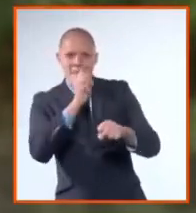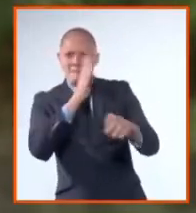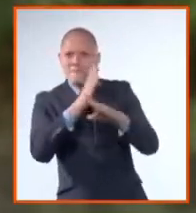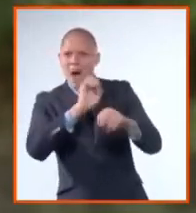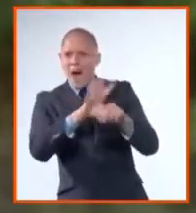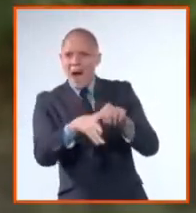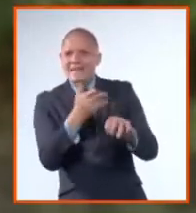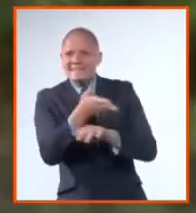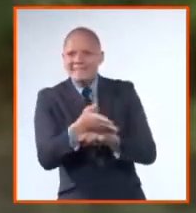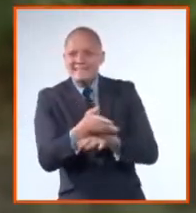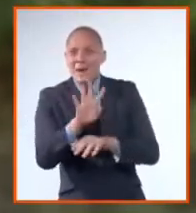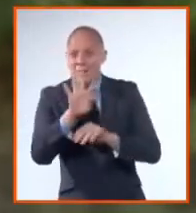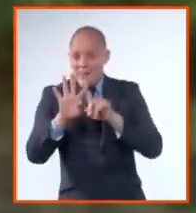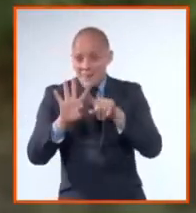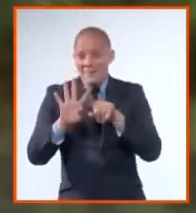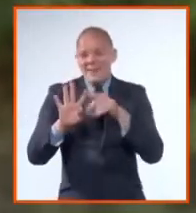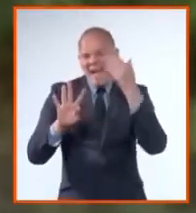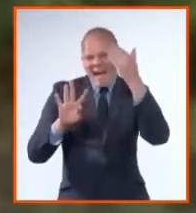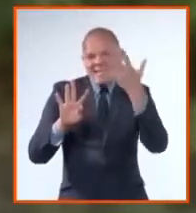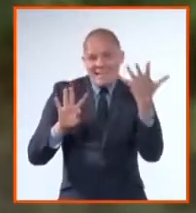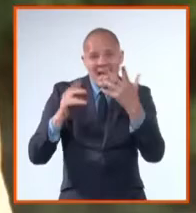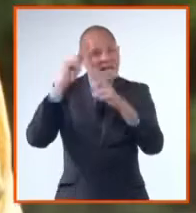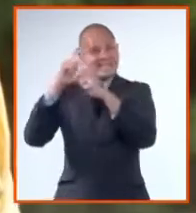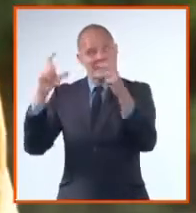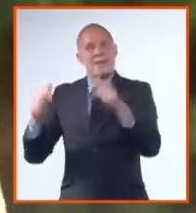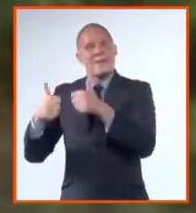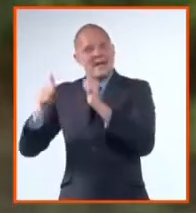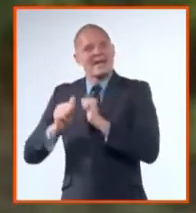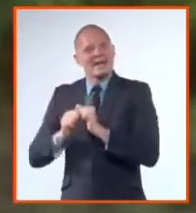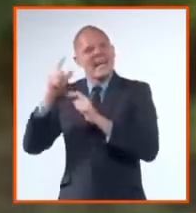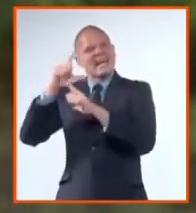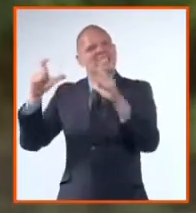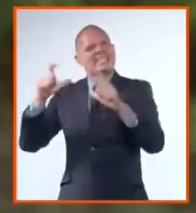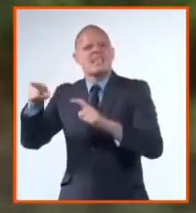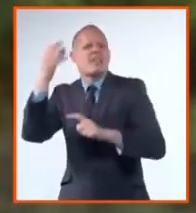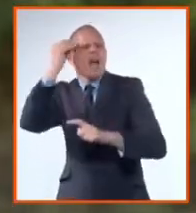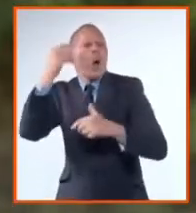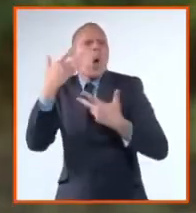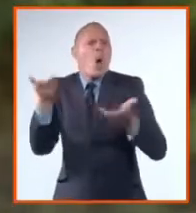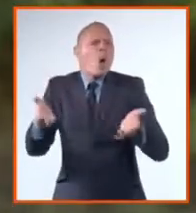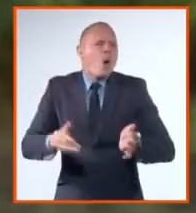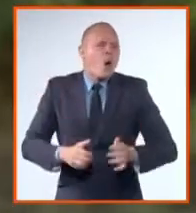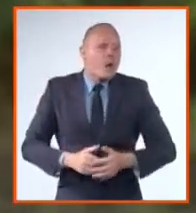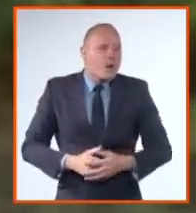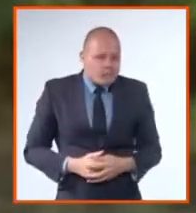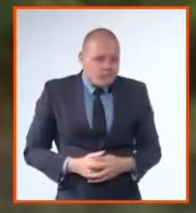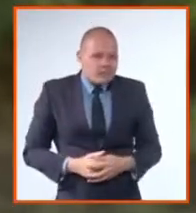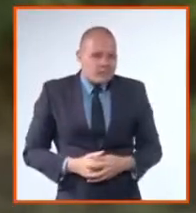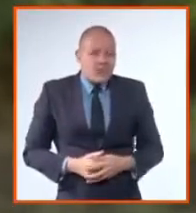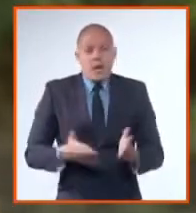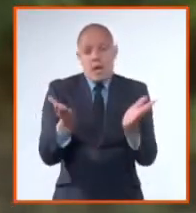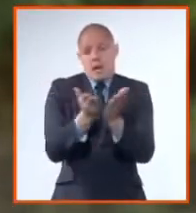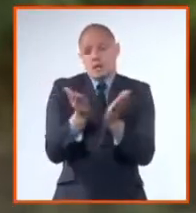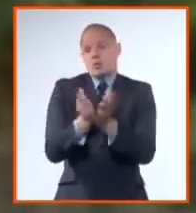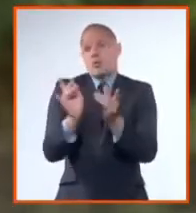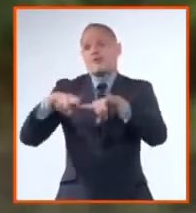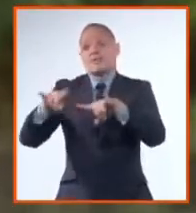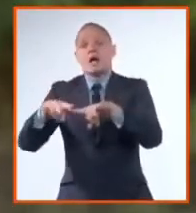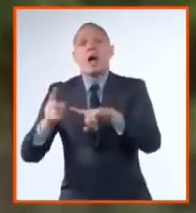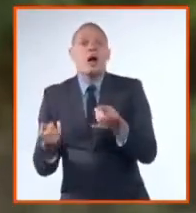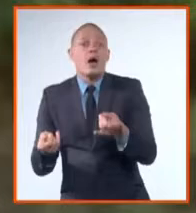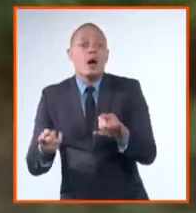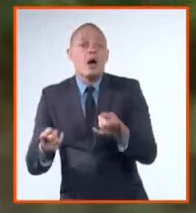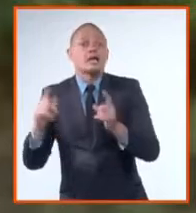en las tecnologías también, pero las ciencias básicas juegan su rol. Y el otro problema viene dado con la sostenibilidad, bueno,